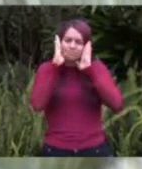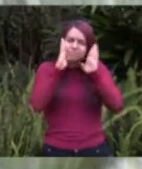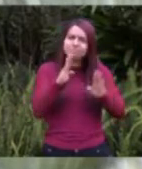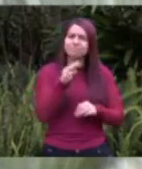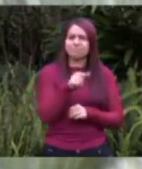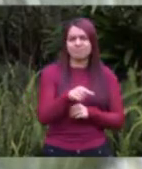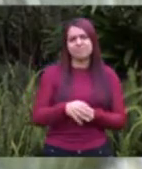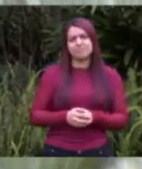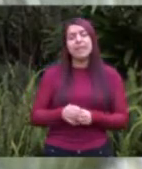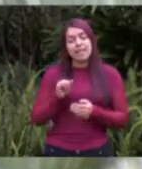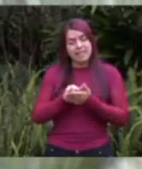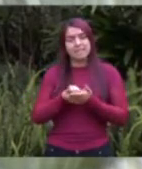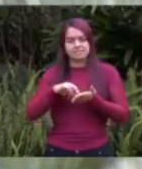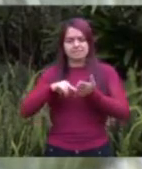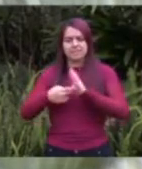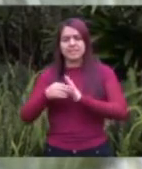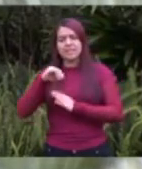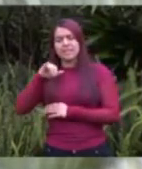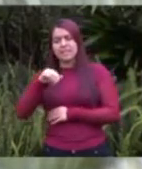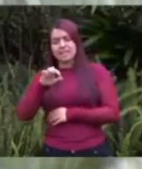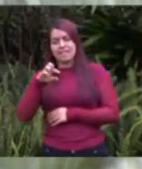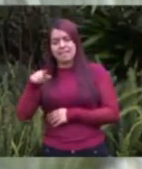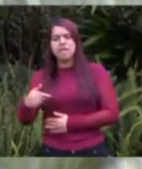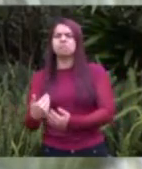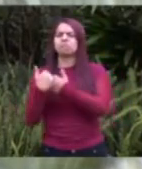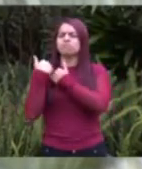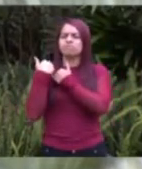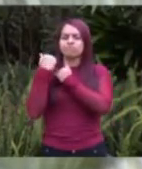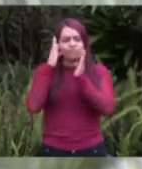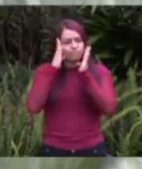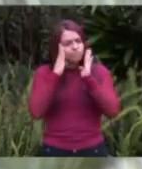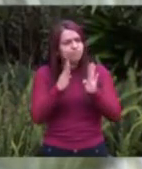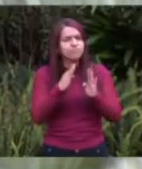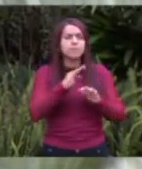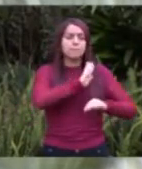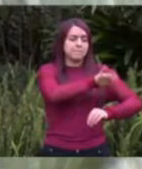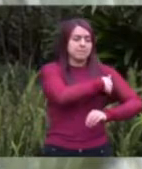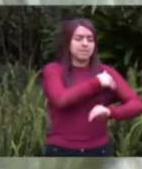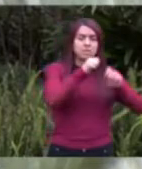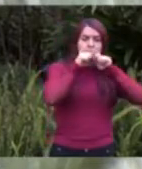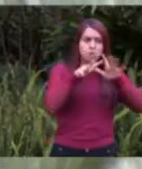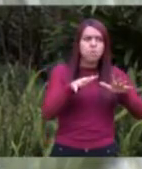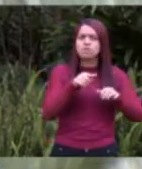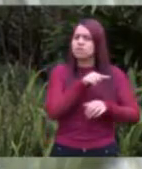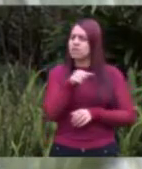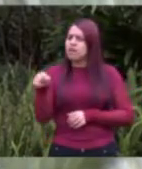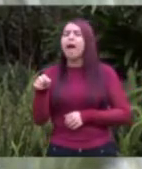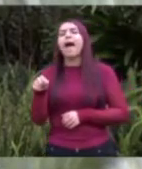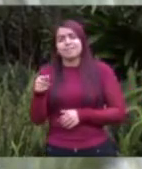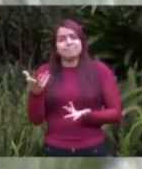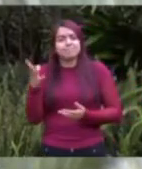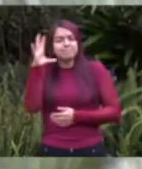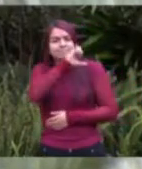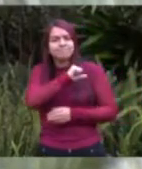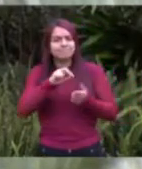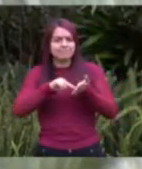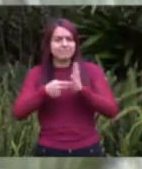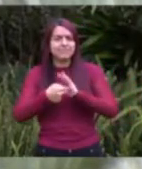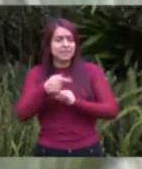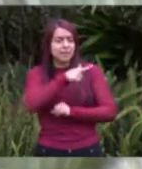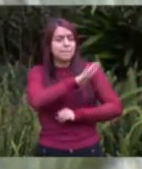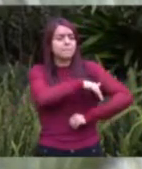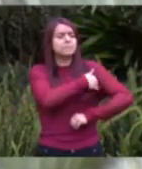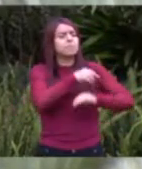reunido los propósitos de la JEP y del Ministerio Público, esa justificación es más que suficiente para que el Ministerio Público